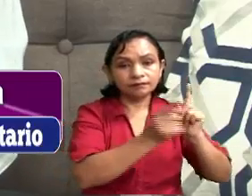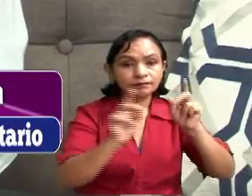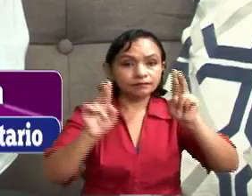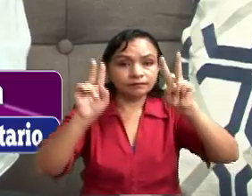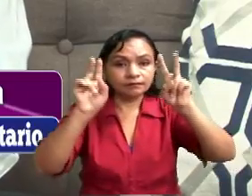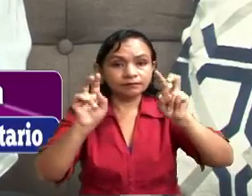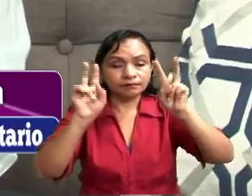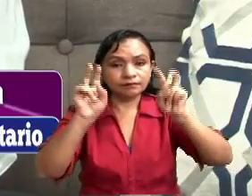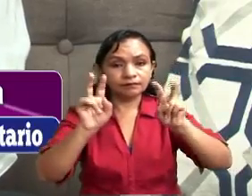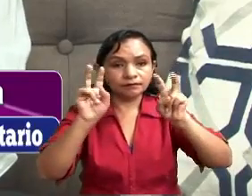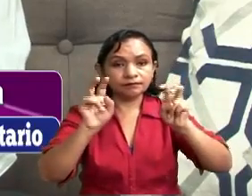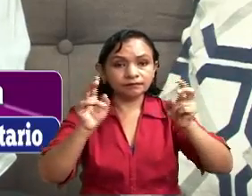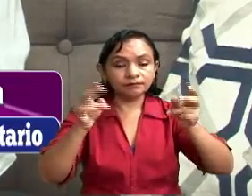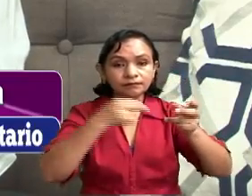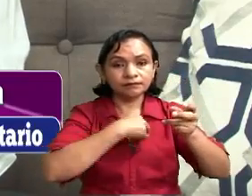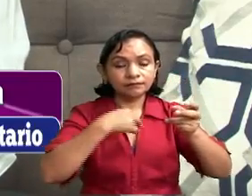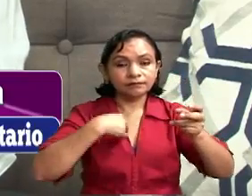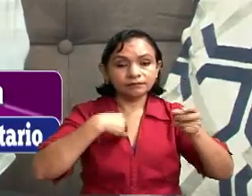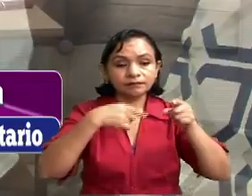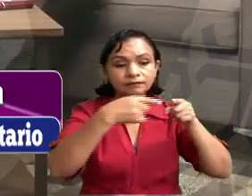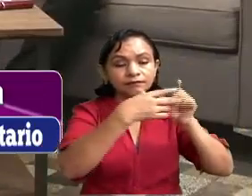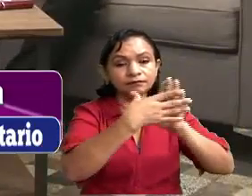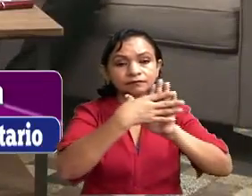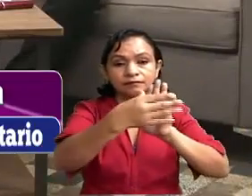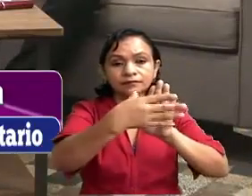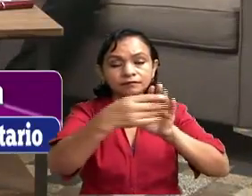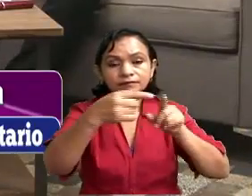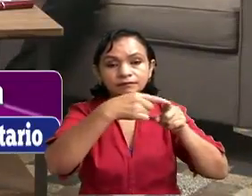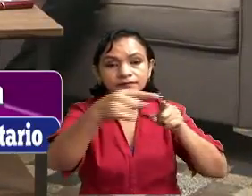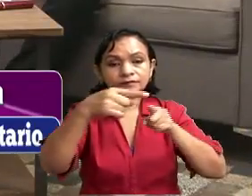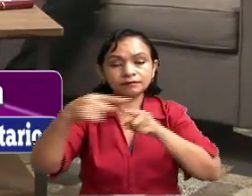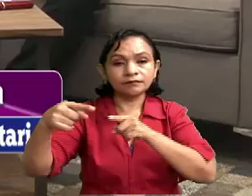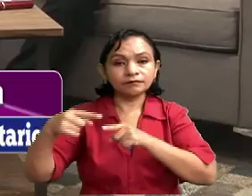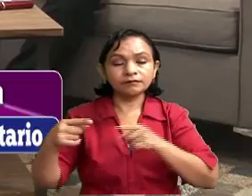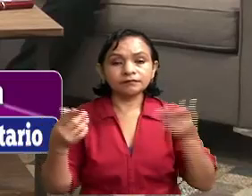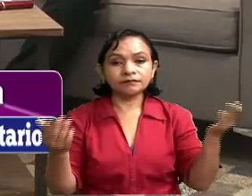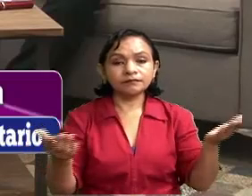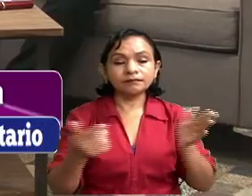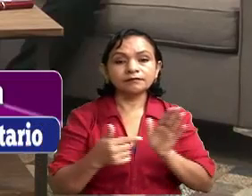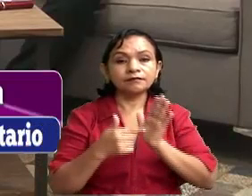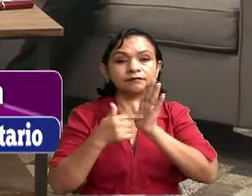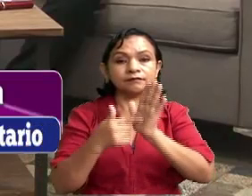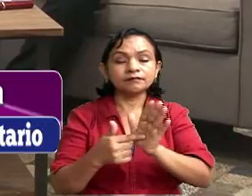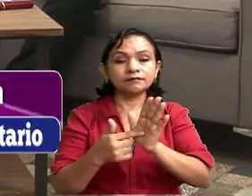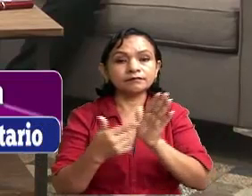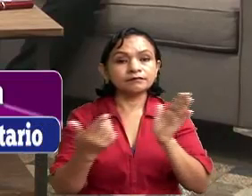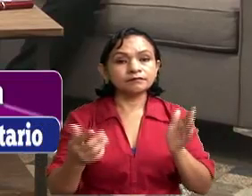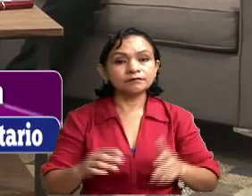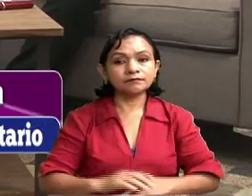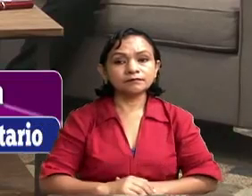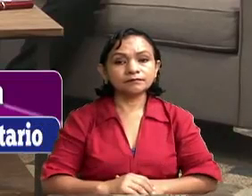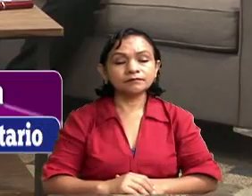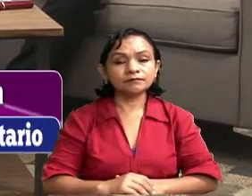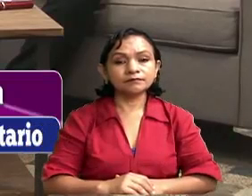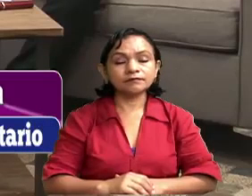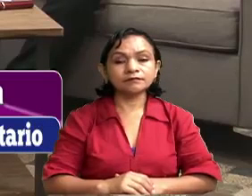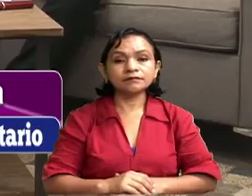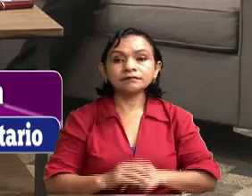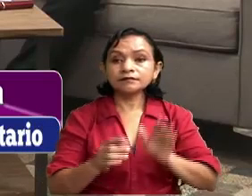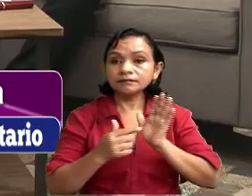la temática. Pero además se replican en todos los municipios. Por ejemplo, está